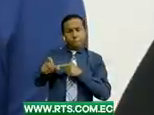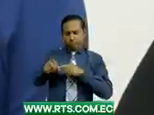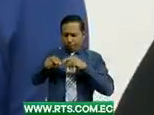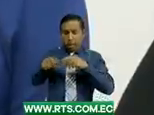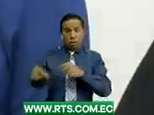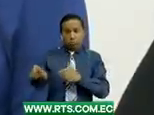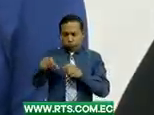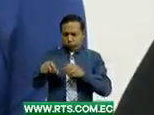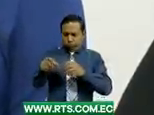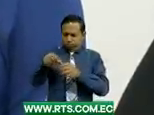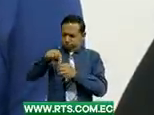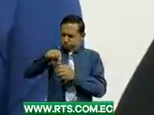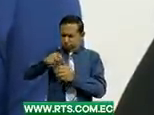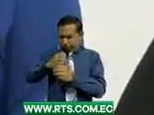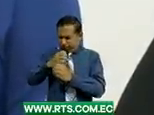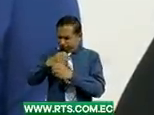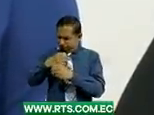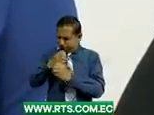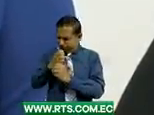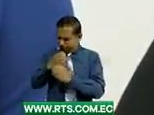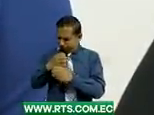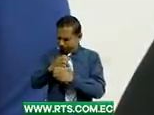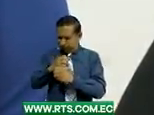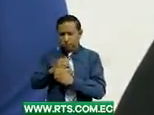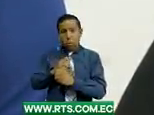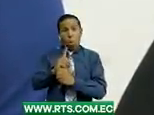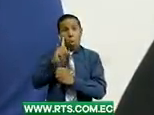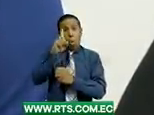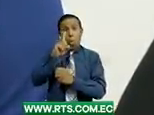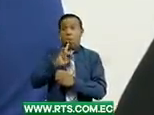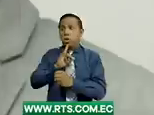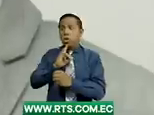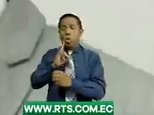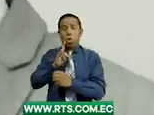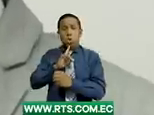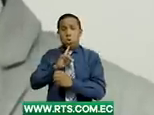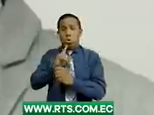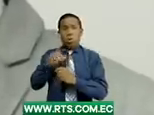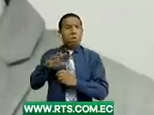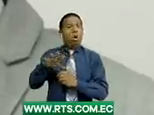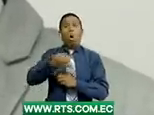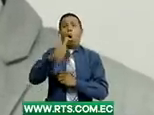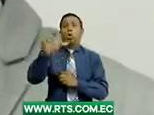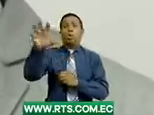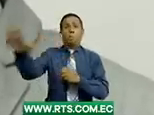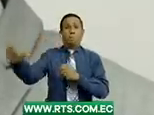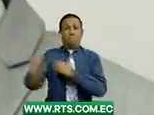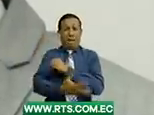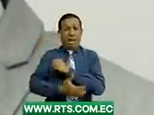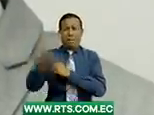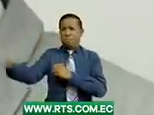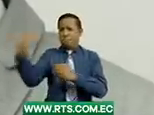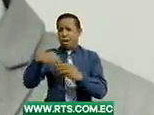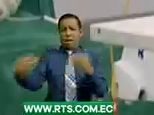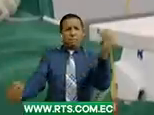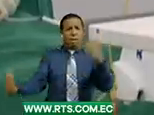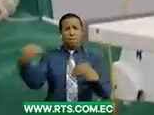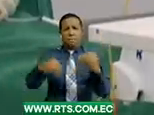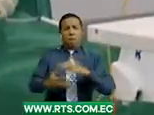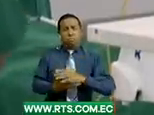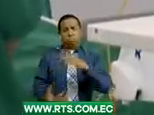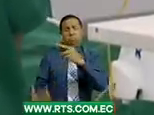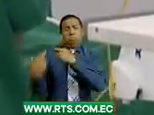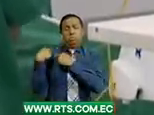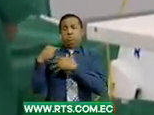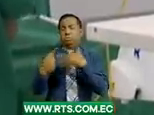pruebas de los países de América, incluidos los Estados Unidos. Eduardo Castro, médico tratante del Hospital Eugenio Espejo, aseguró